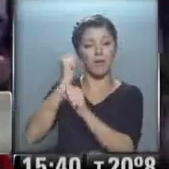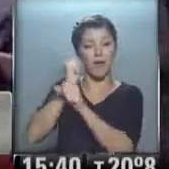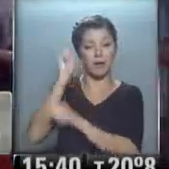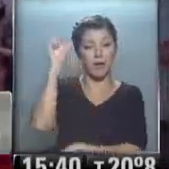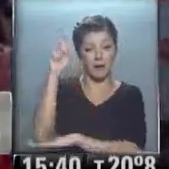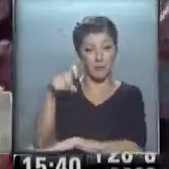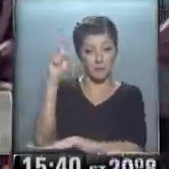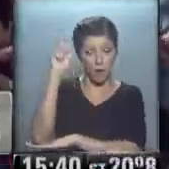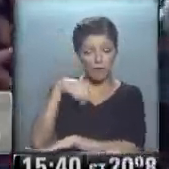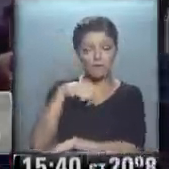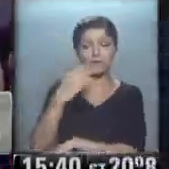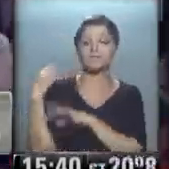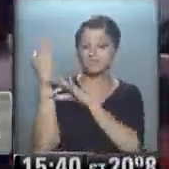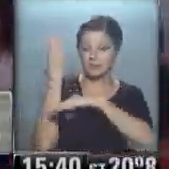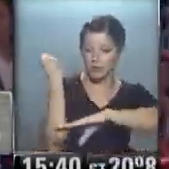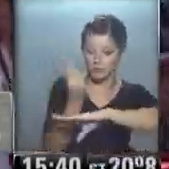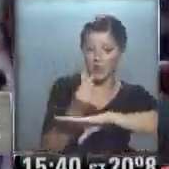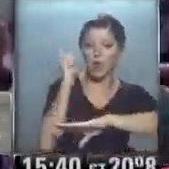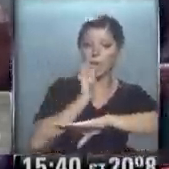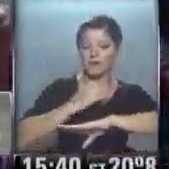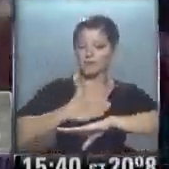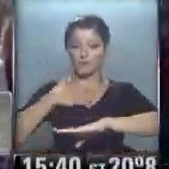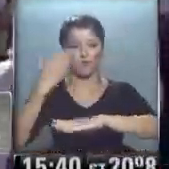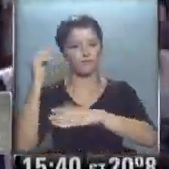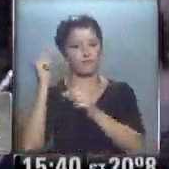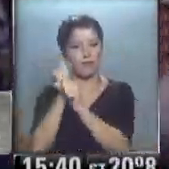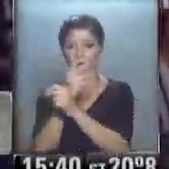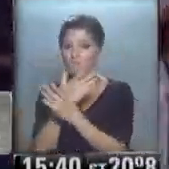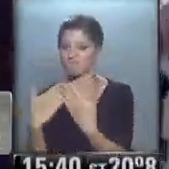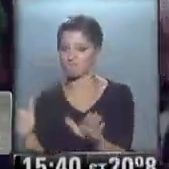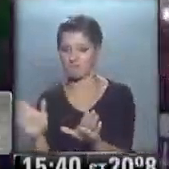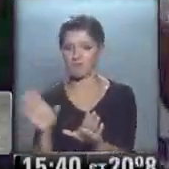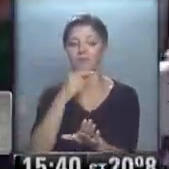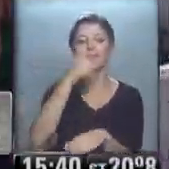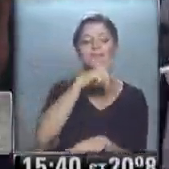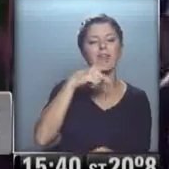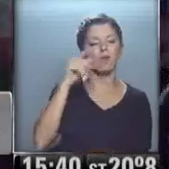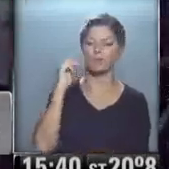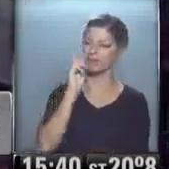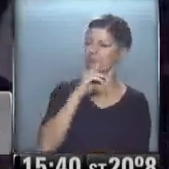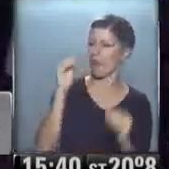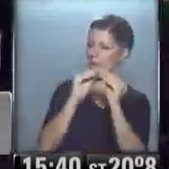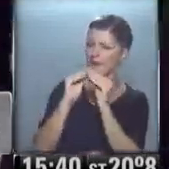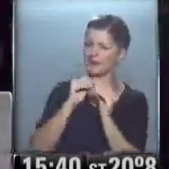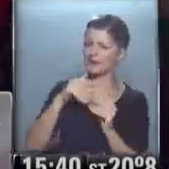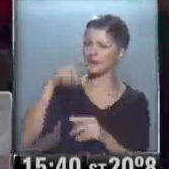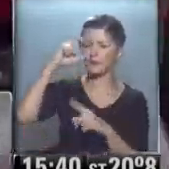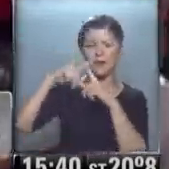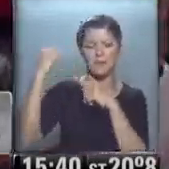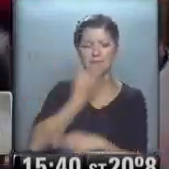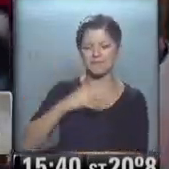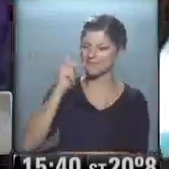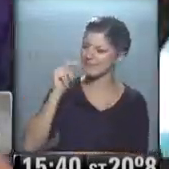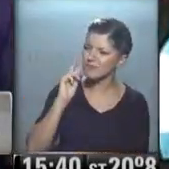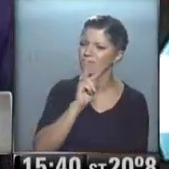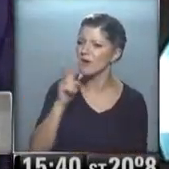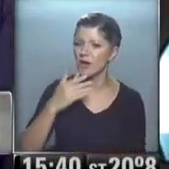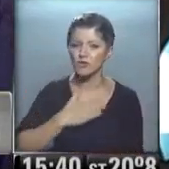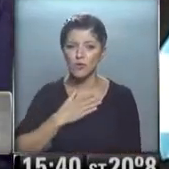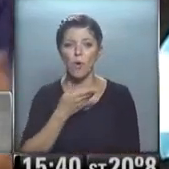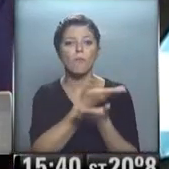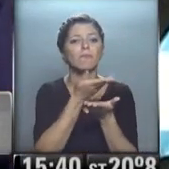Vino Menem, lo dejó sin trabajo. Y el compañero Kirchner veía, cuando venía acá a la capital, los veía en el Ministerio de Economía pidiendo